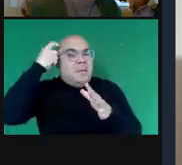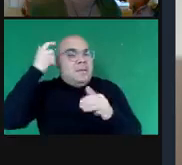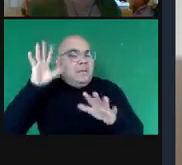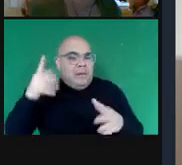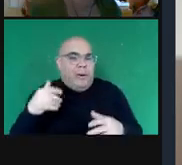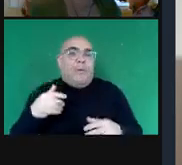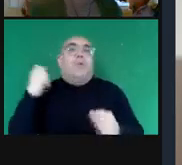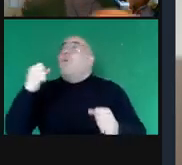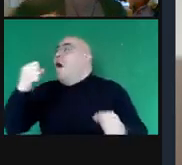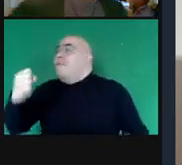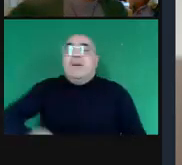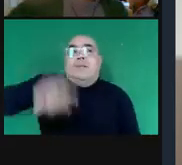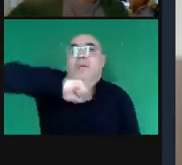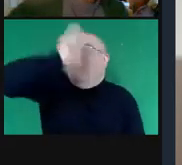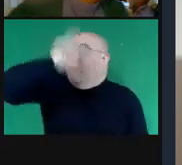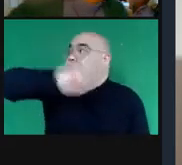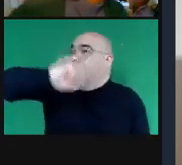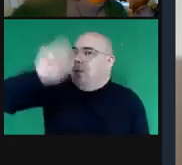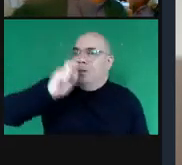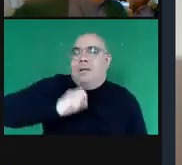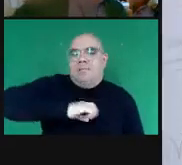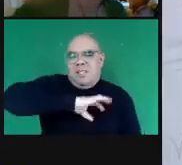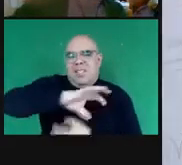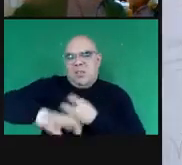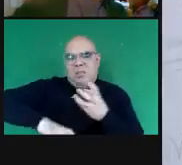afán, desordenados,